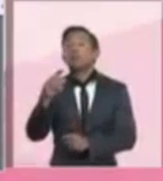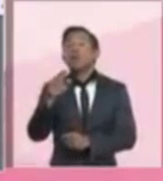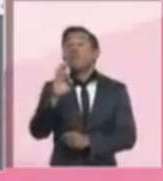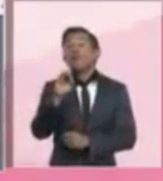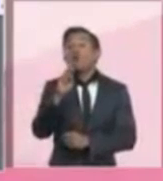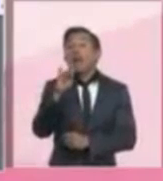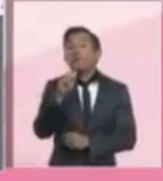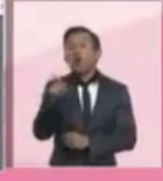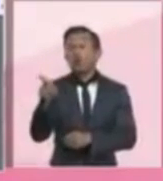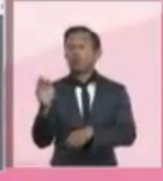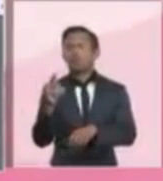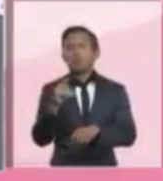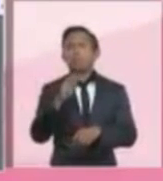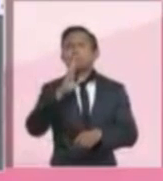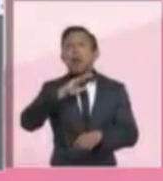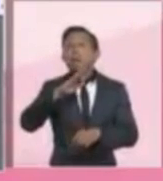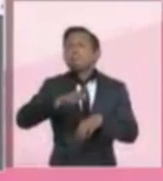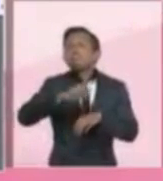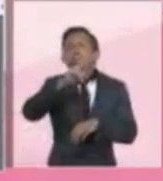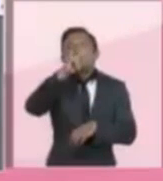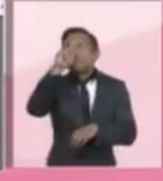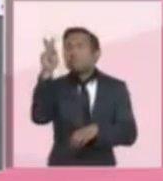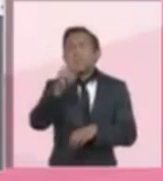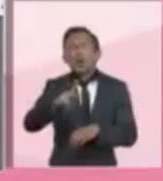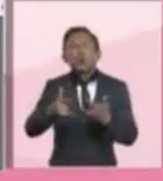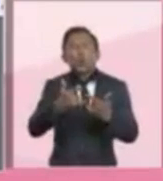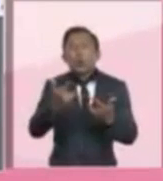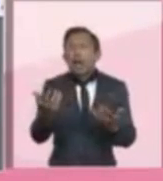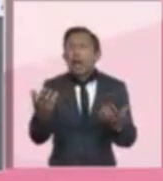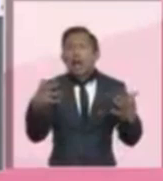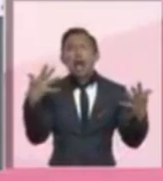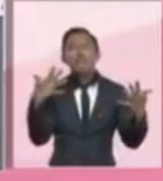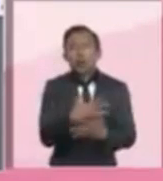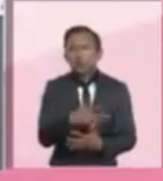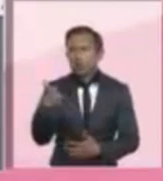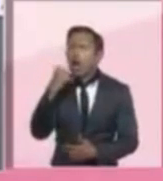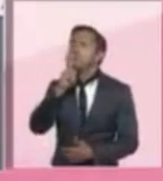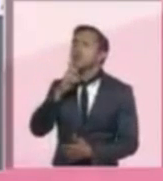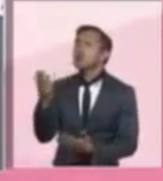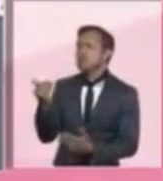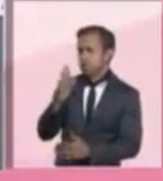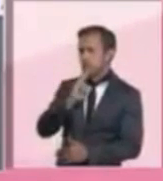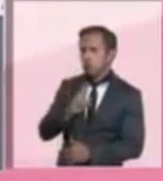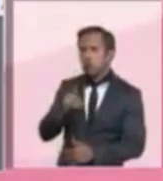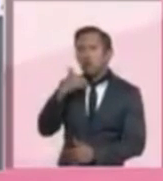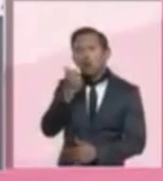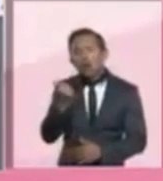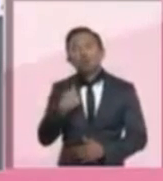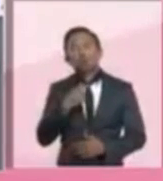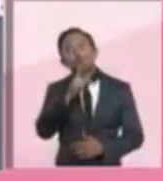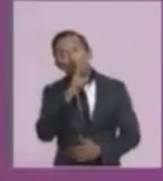peor fraude en la historia del México independiente. Te pido que respondas, porque has venido con tu actitud de amor y paz, no